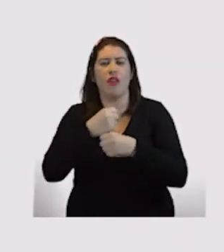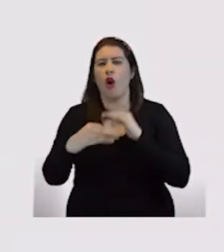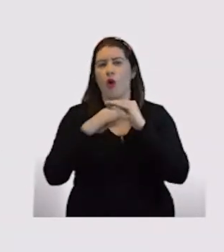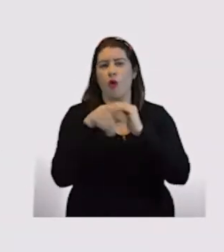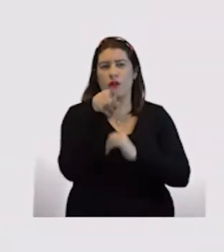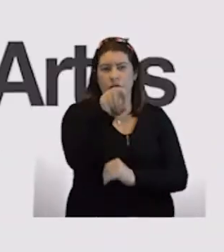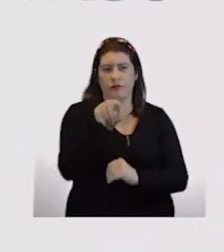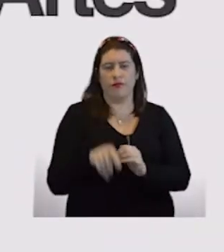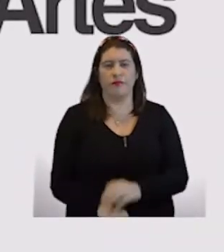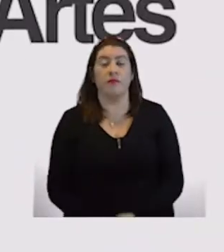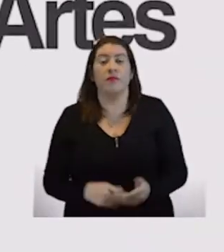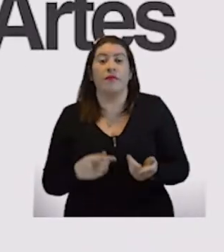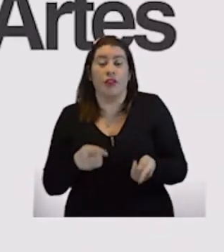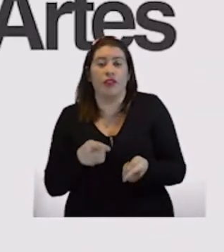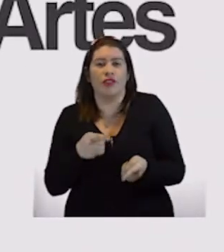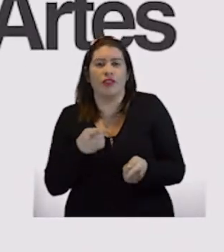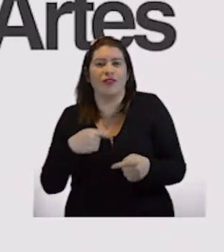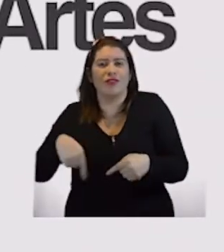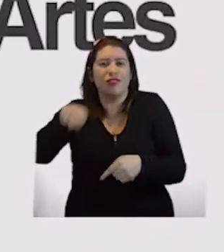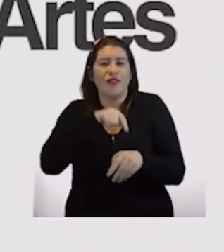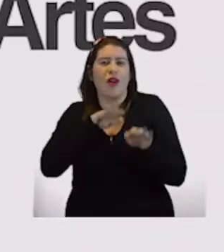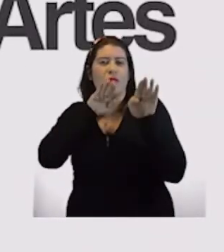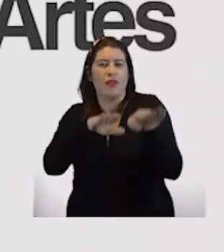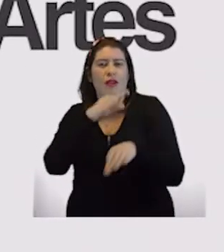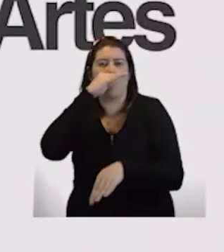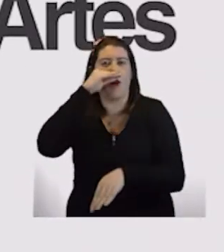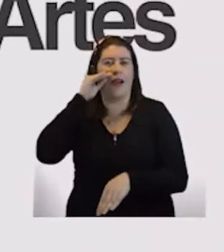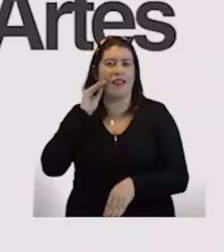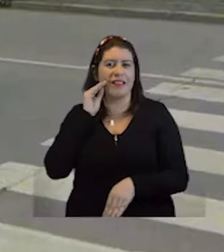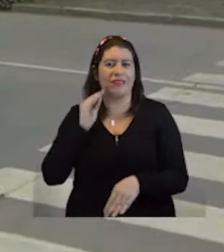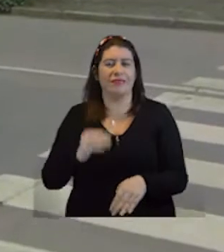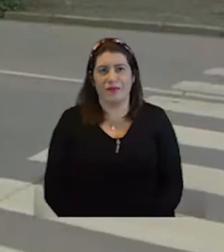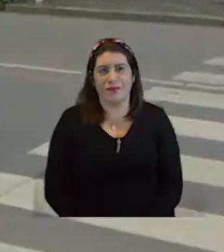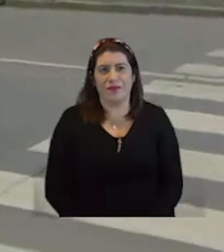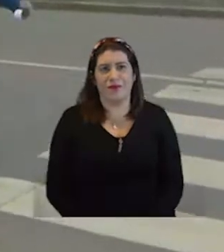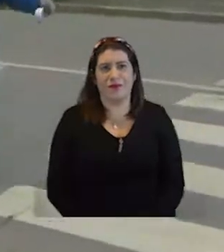usted. Por eso y más, yo estoy con Artes.